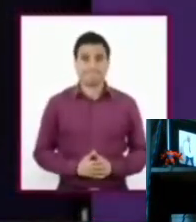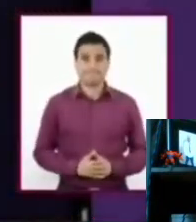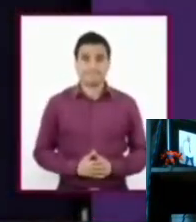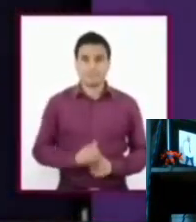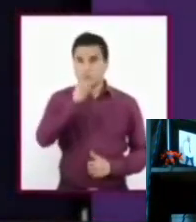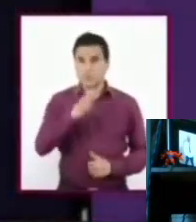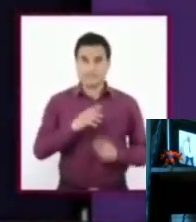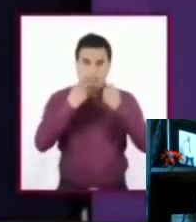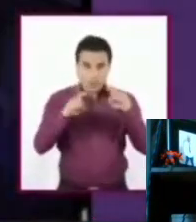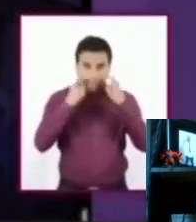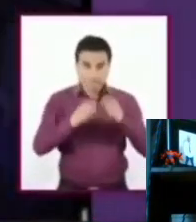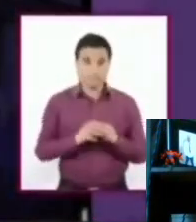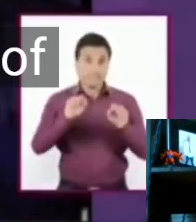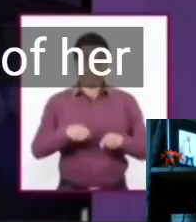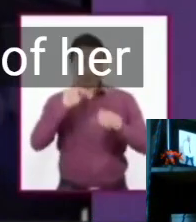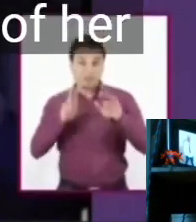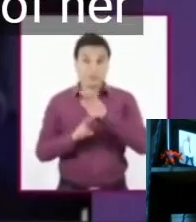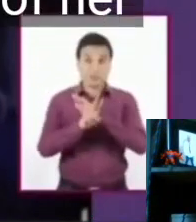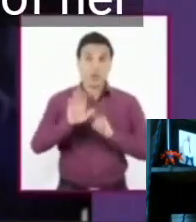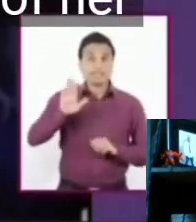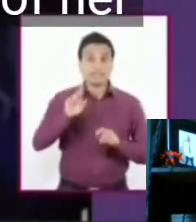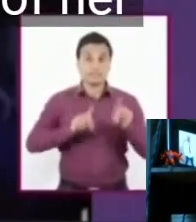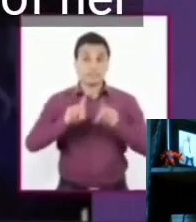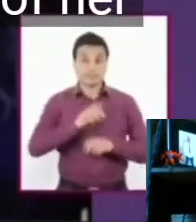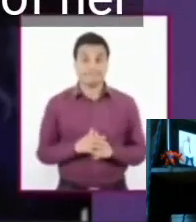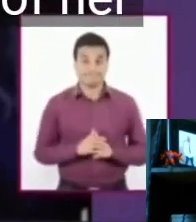recuerden women sister efectivo